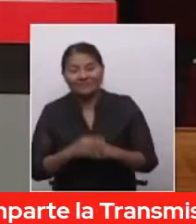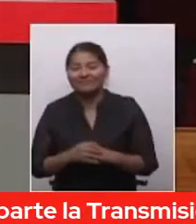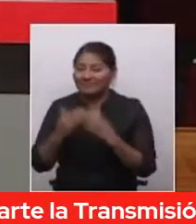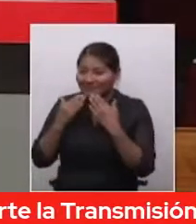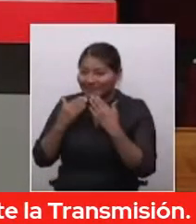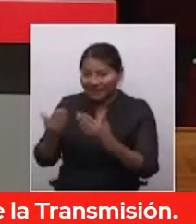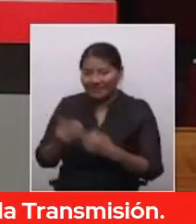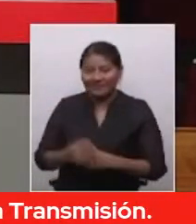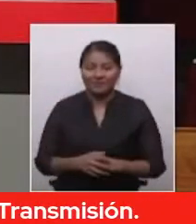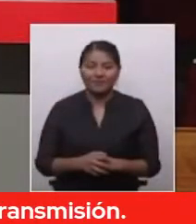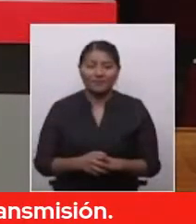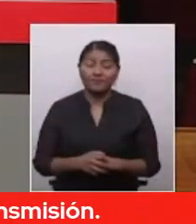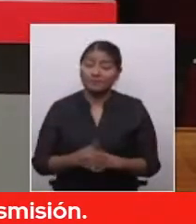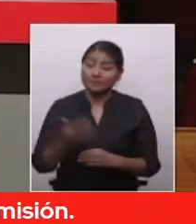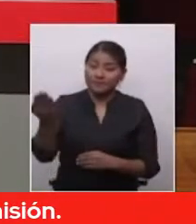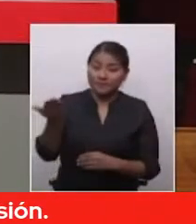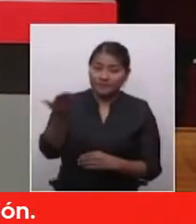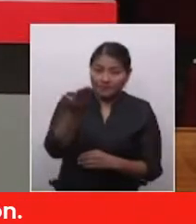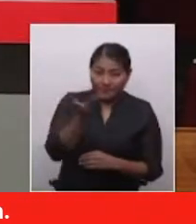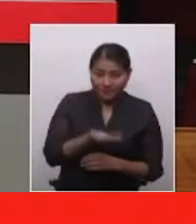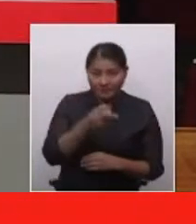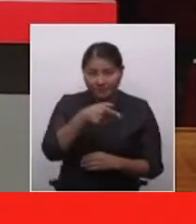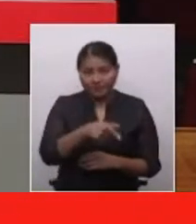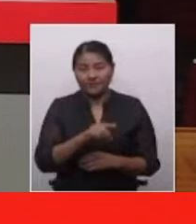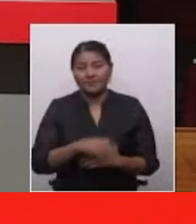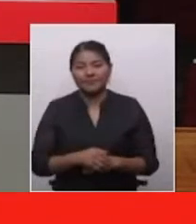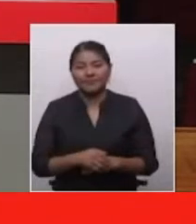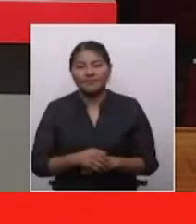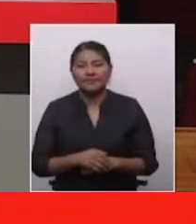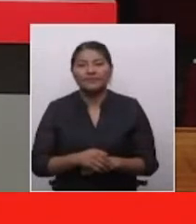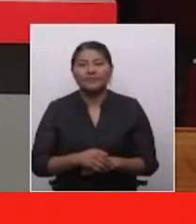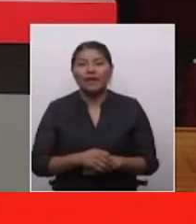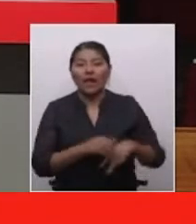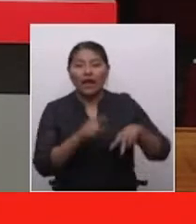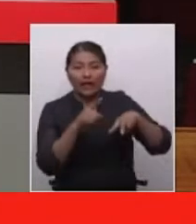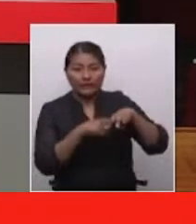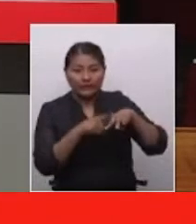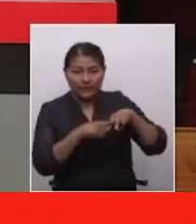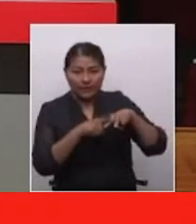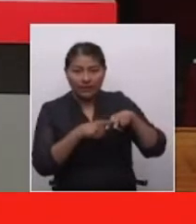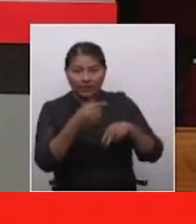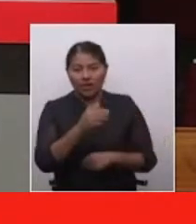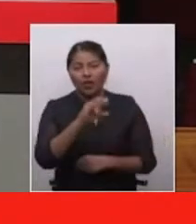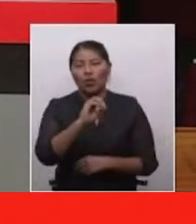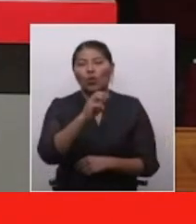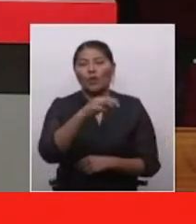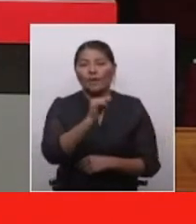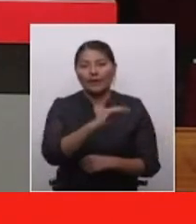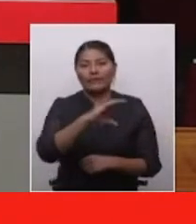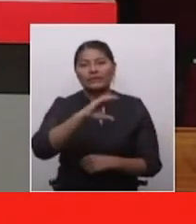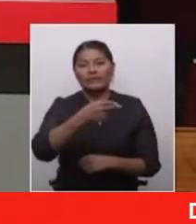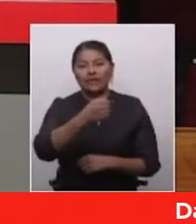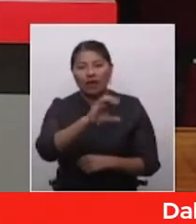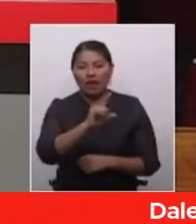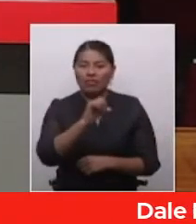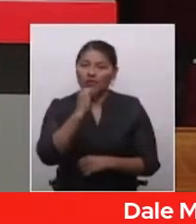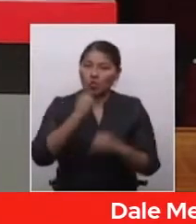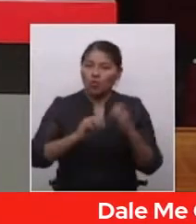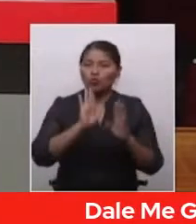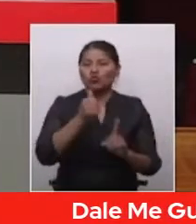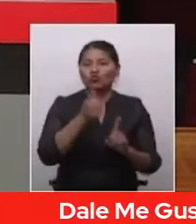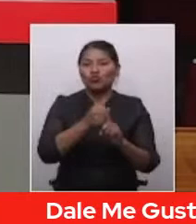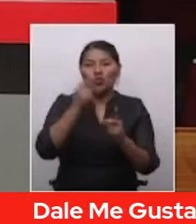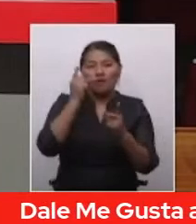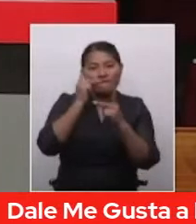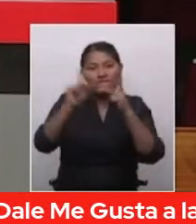Forsyth. Invitamos ahora al candidato del Partido Político Alianza para el Progreso, Omar Chejade, para que nos dé su visión de ciudad